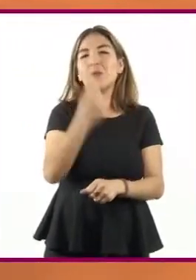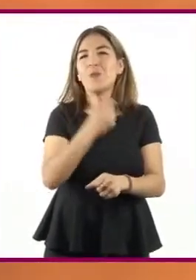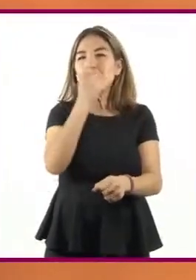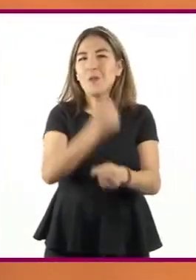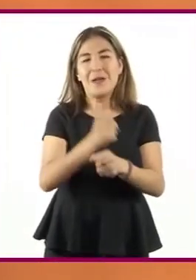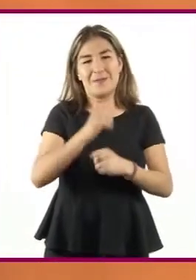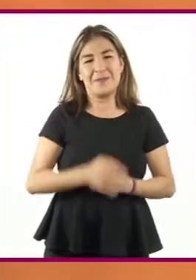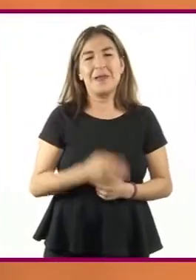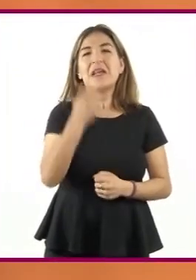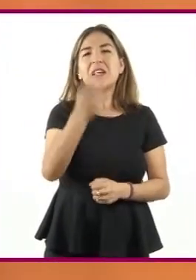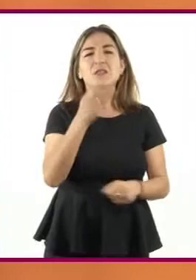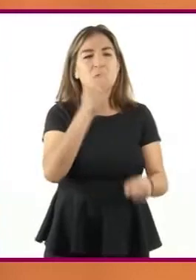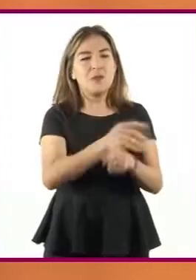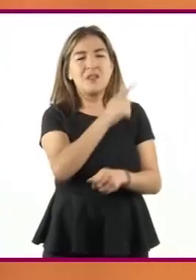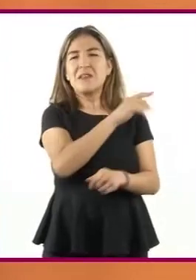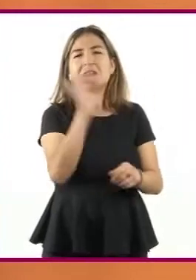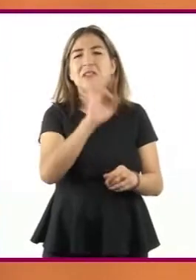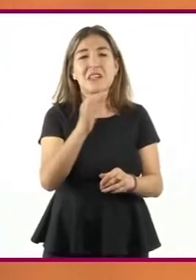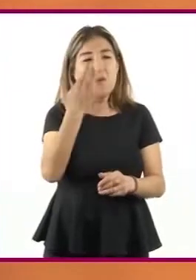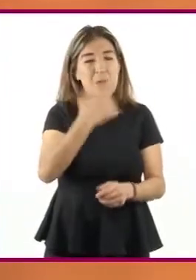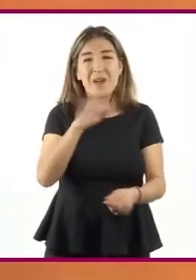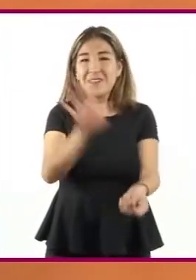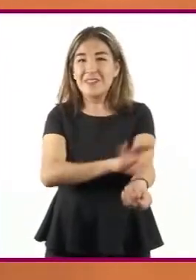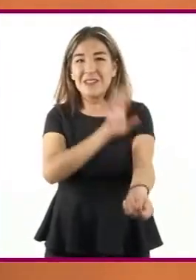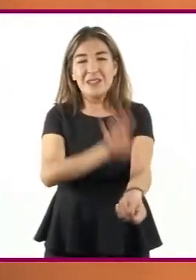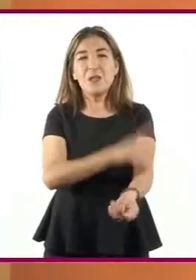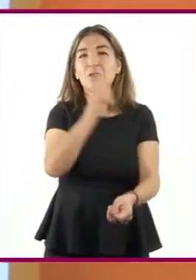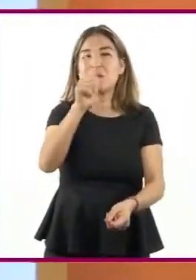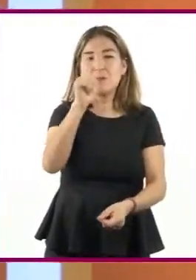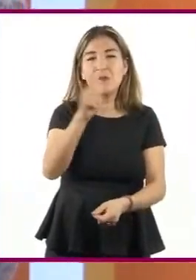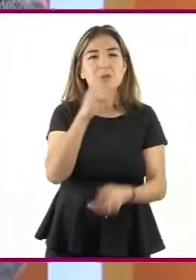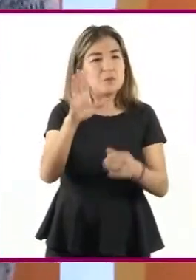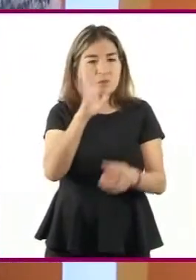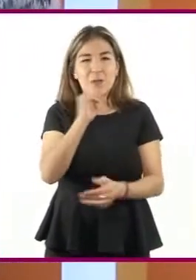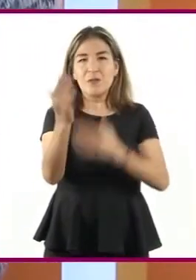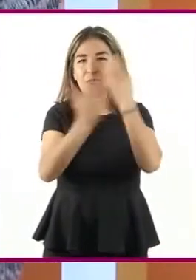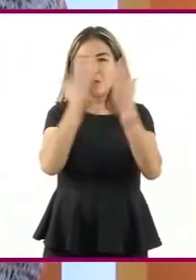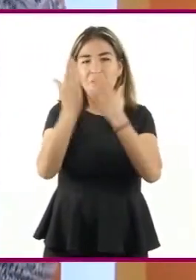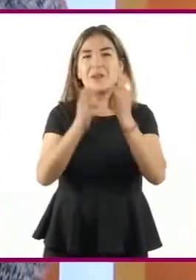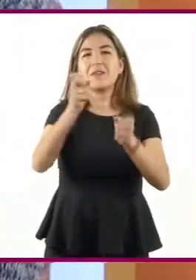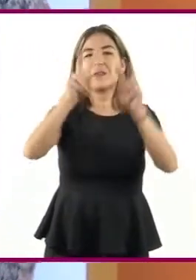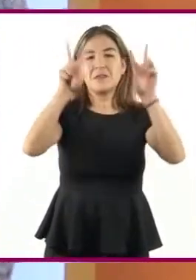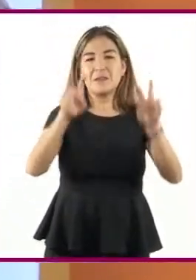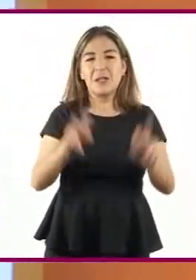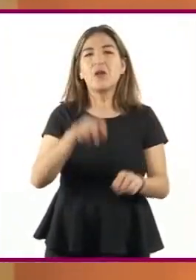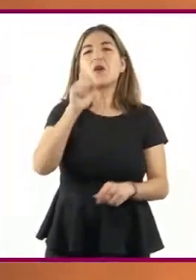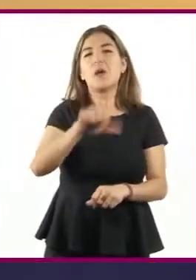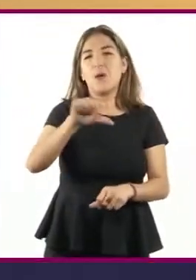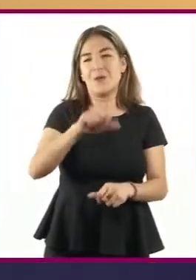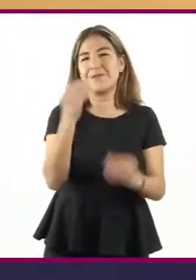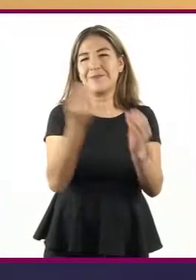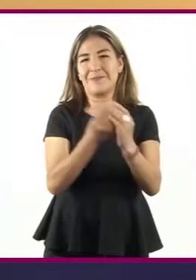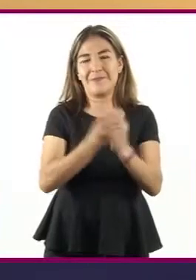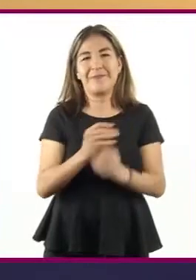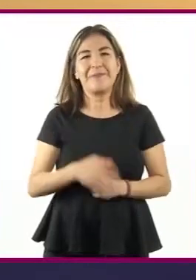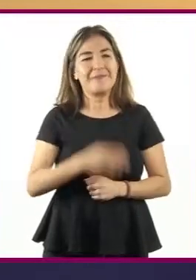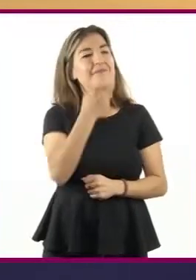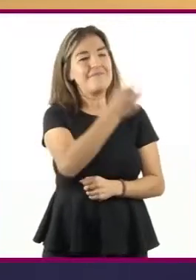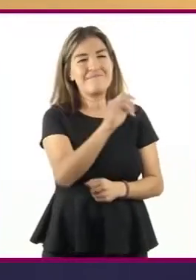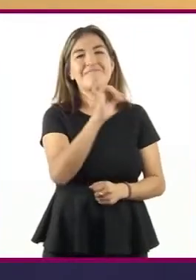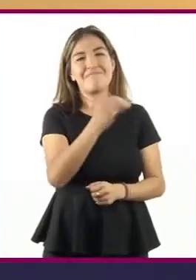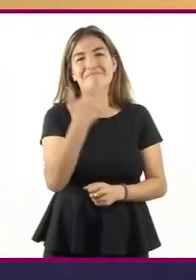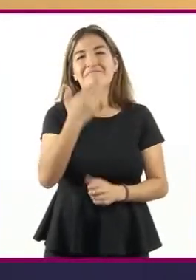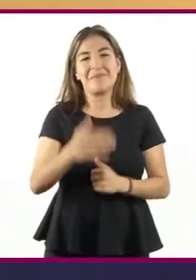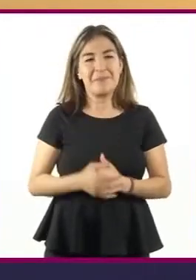no tuviéramos energía eléctrica, no podríamos estudiar los temas que corresponden a esta sesión. Es